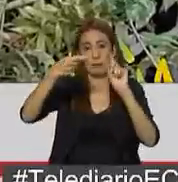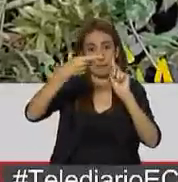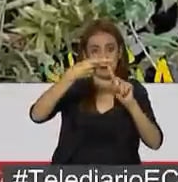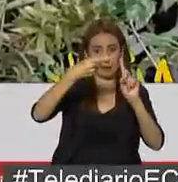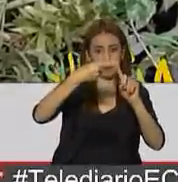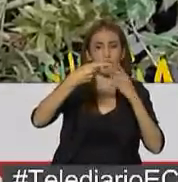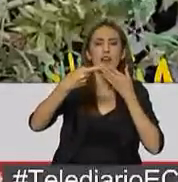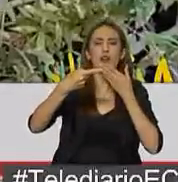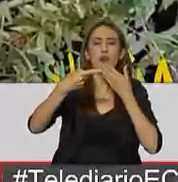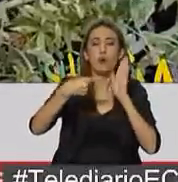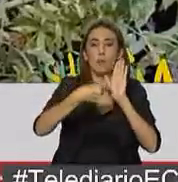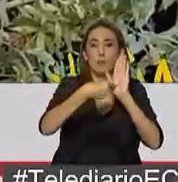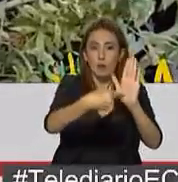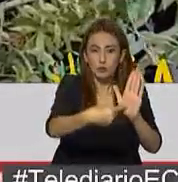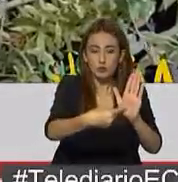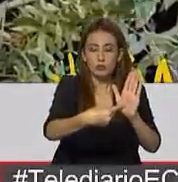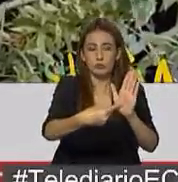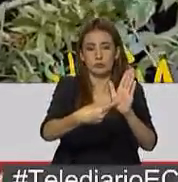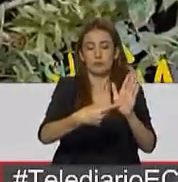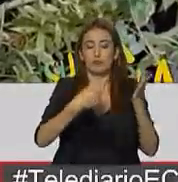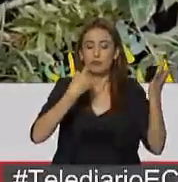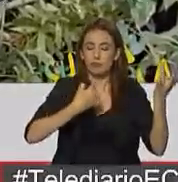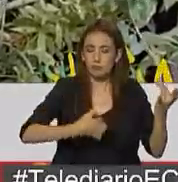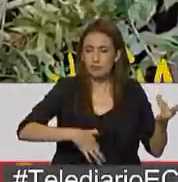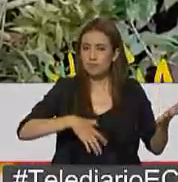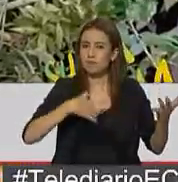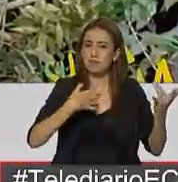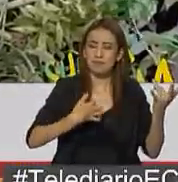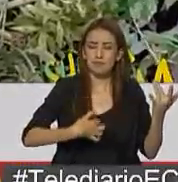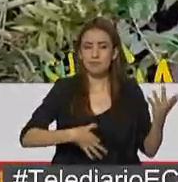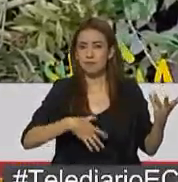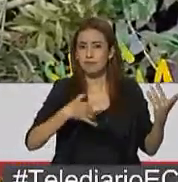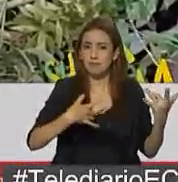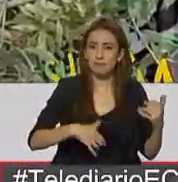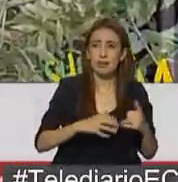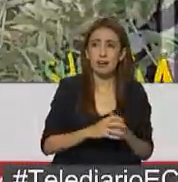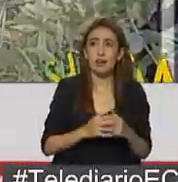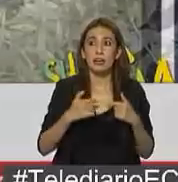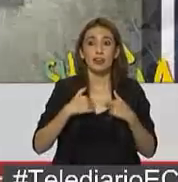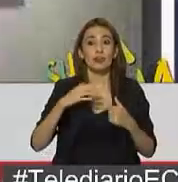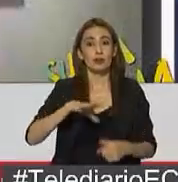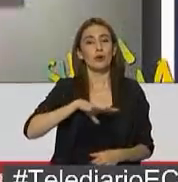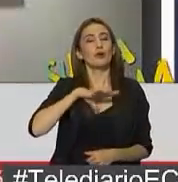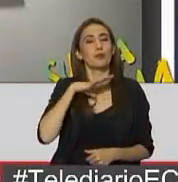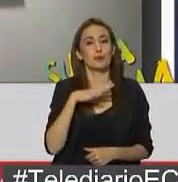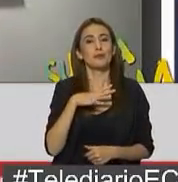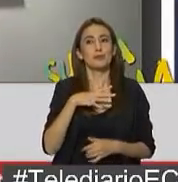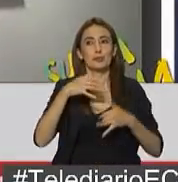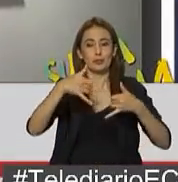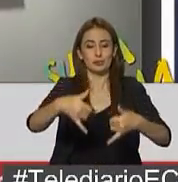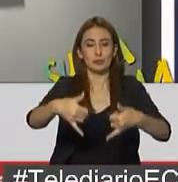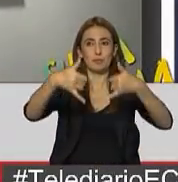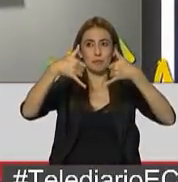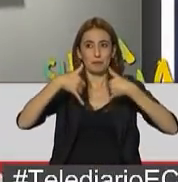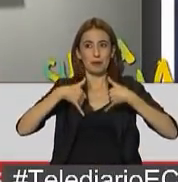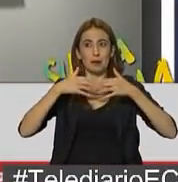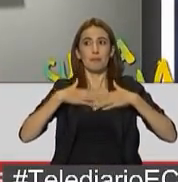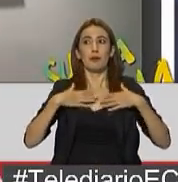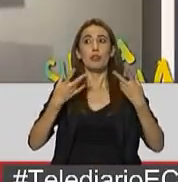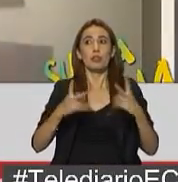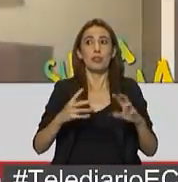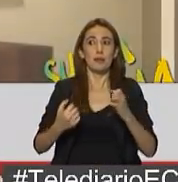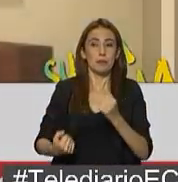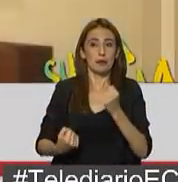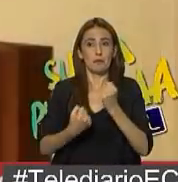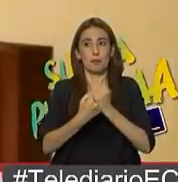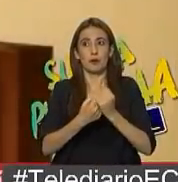Primero se mostró a instrumentistas. Me siento muy orgulloso de este premio y también toda mi familia me estaban apoyando eso desde el